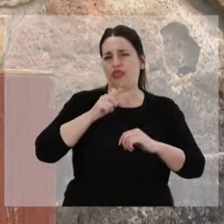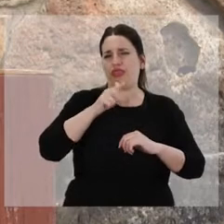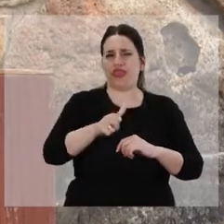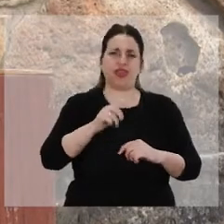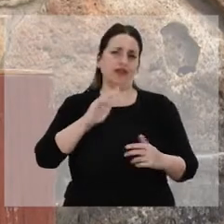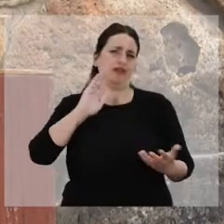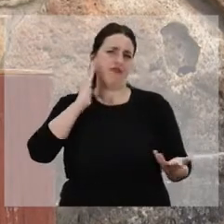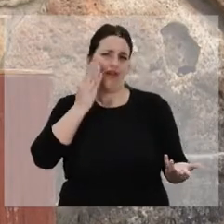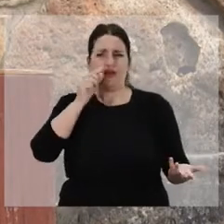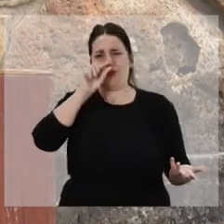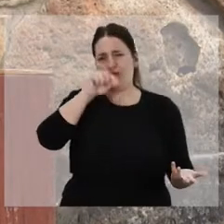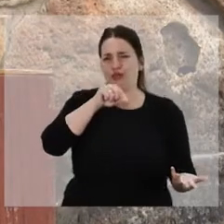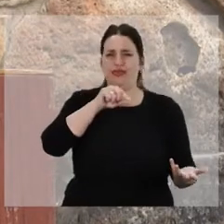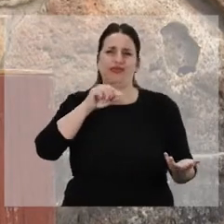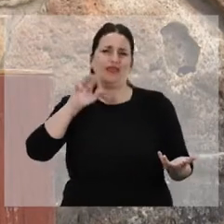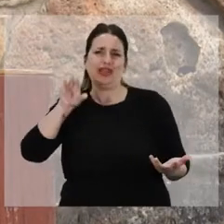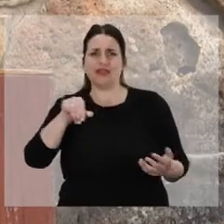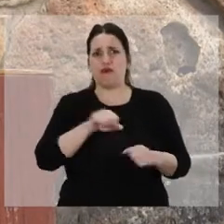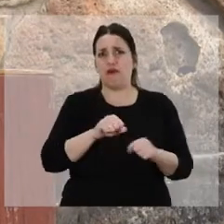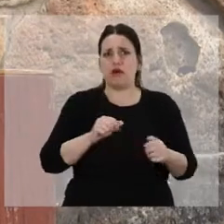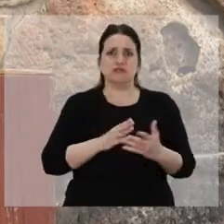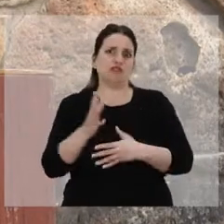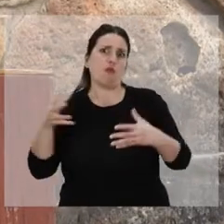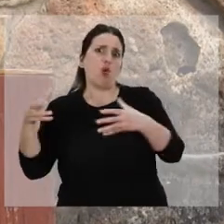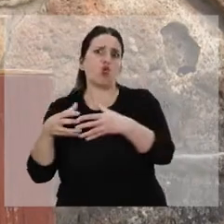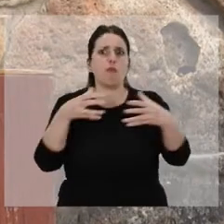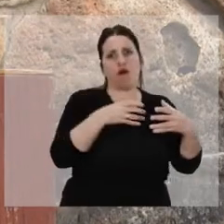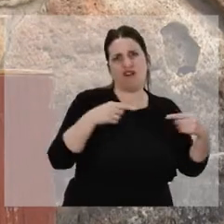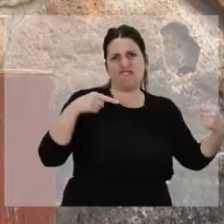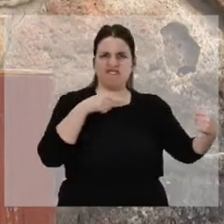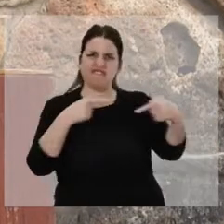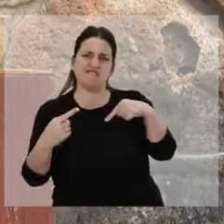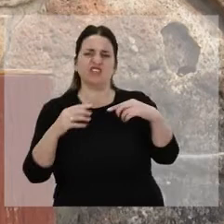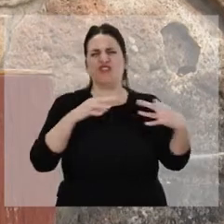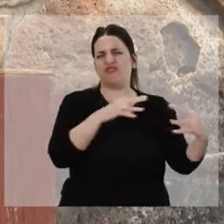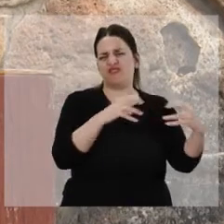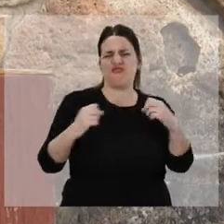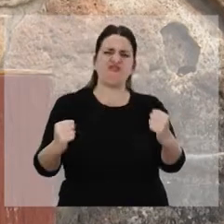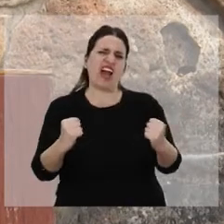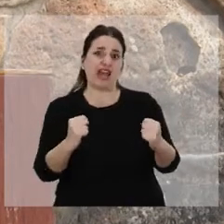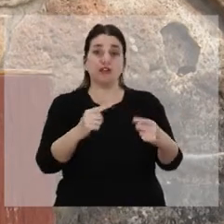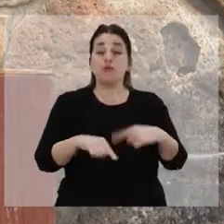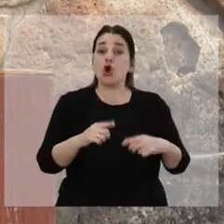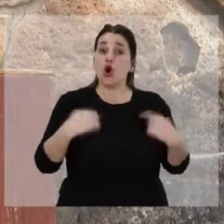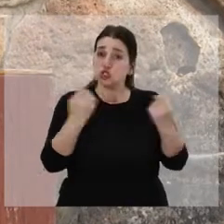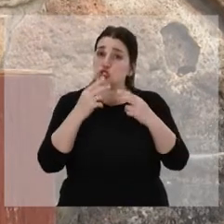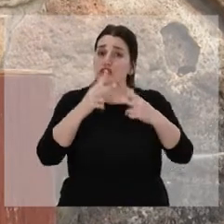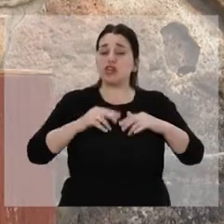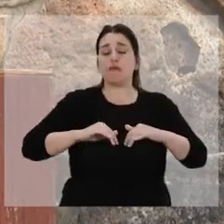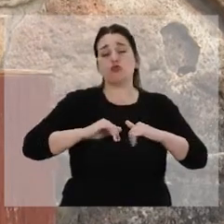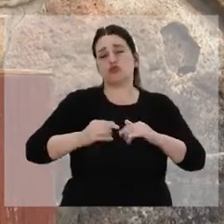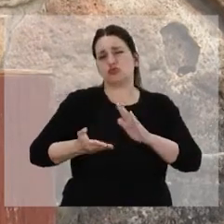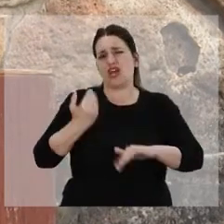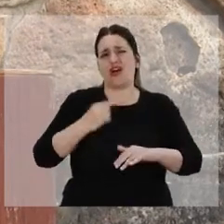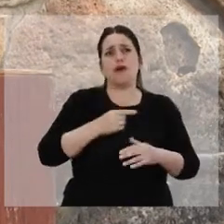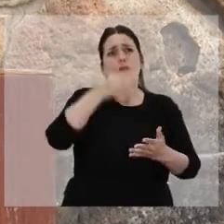tan rápida, a veces se tiende a negros y blancos, se tiende a extremos. Nosotros lo dijimos en campaña